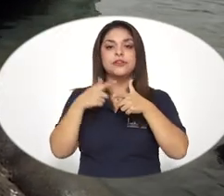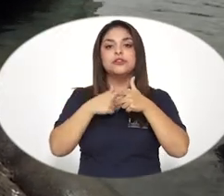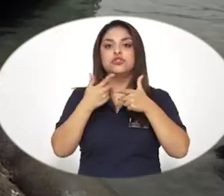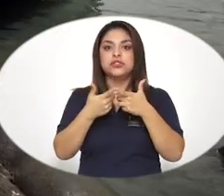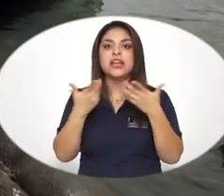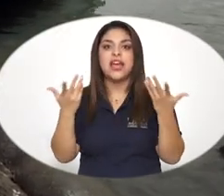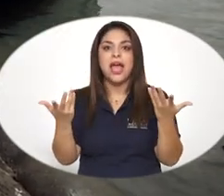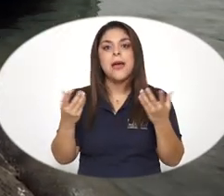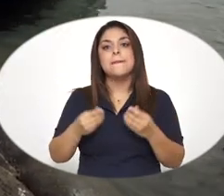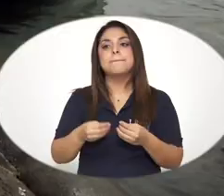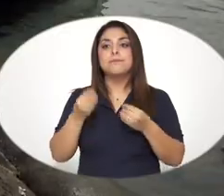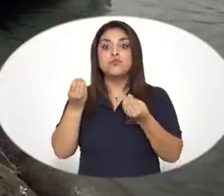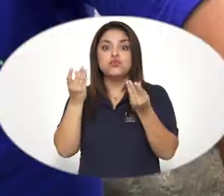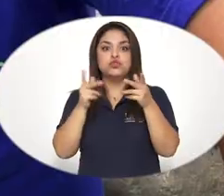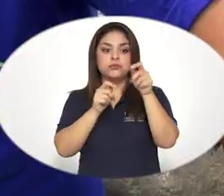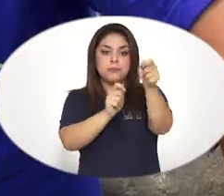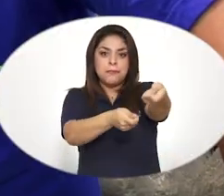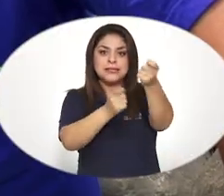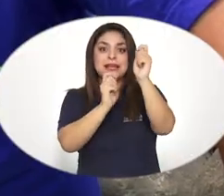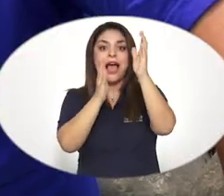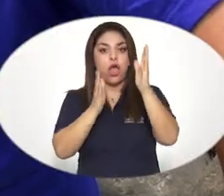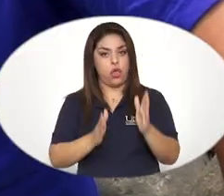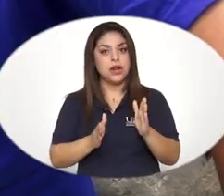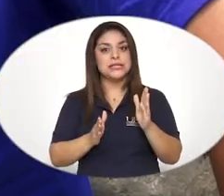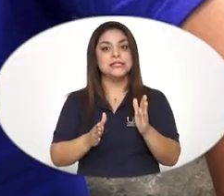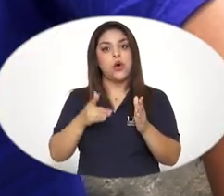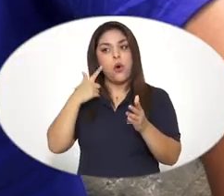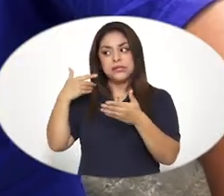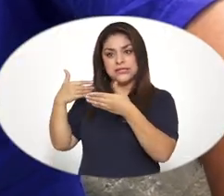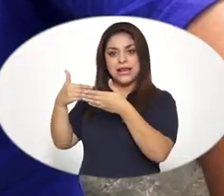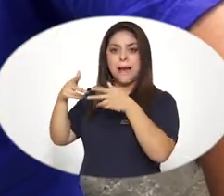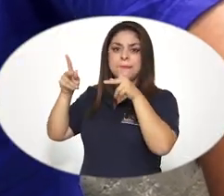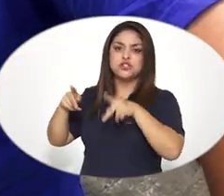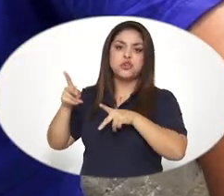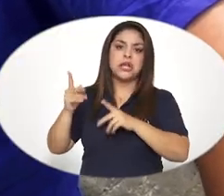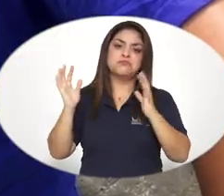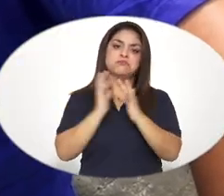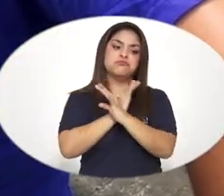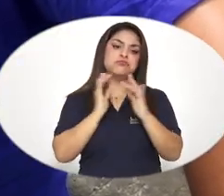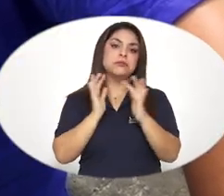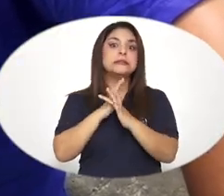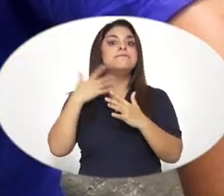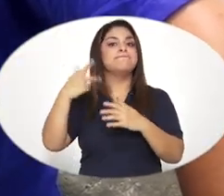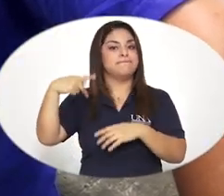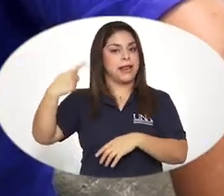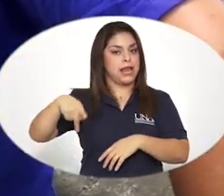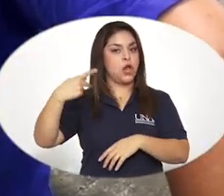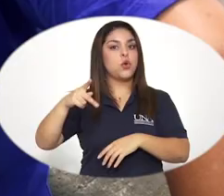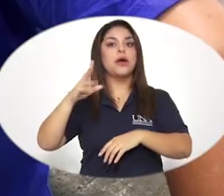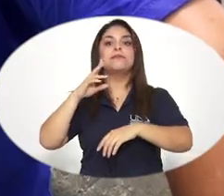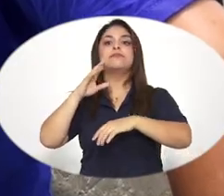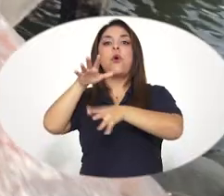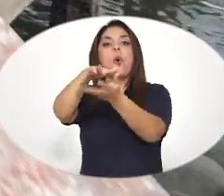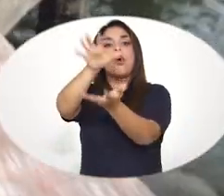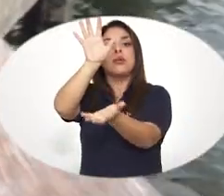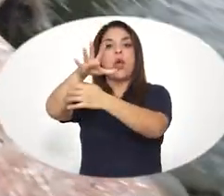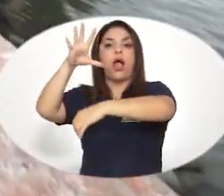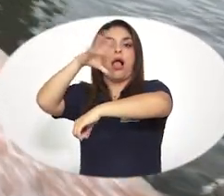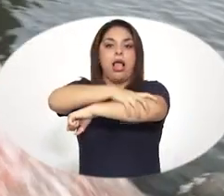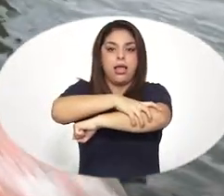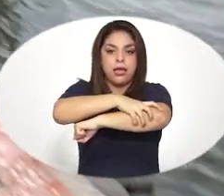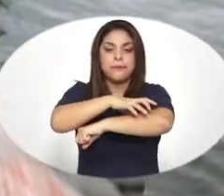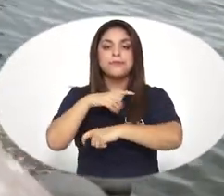muelle, haciendo que muchos de los pescadores también puedan correr, o las personas que están aquí cercanas al muelle puedan correr un riesgo de ataque a